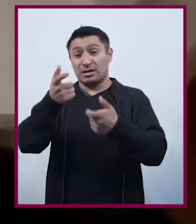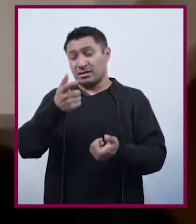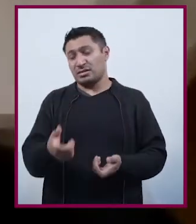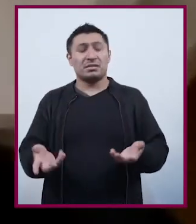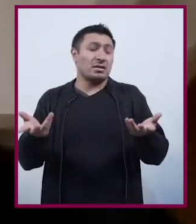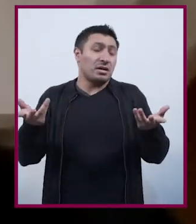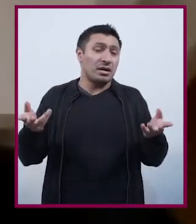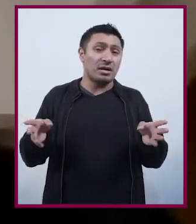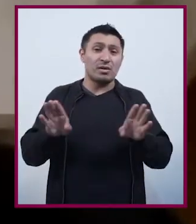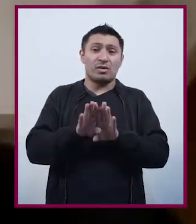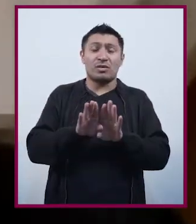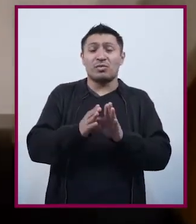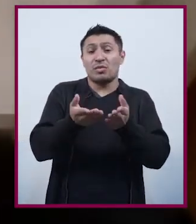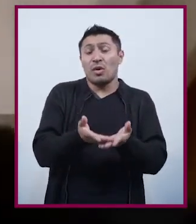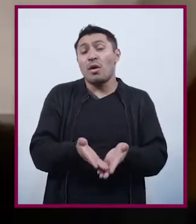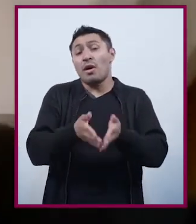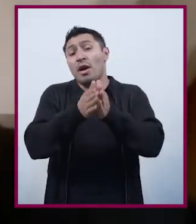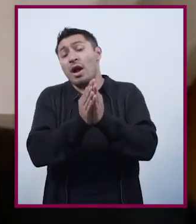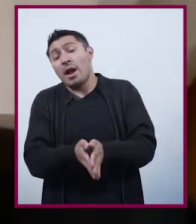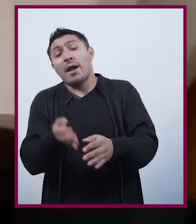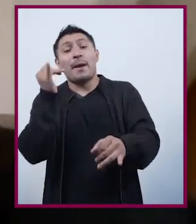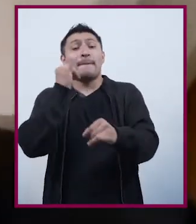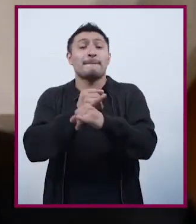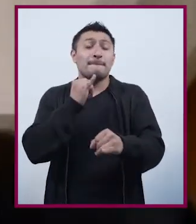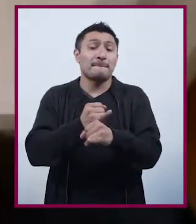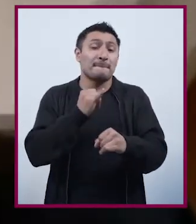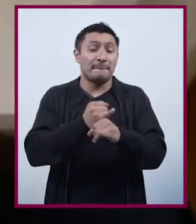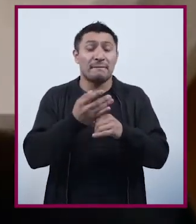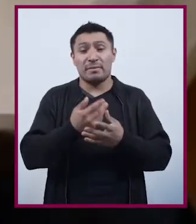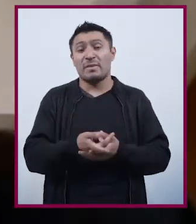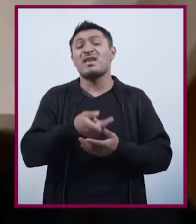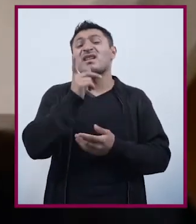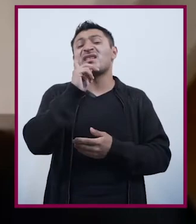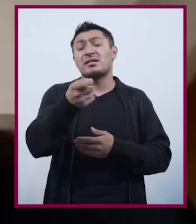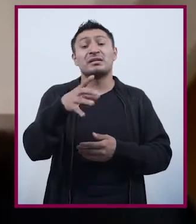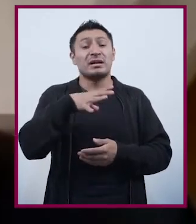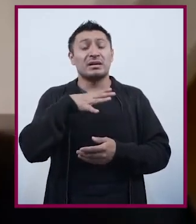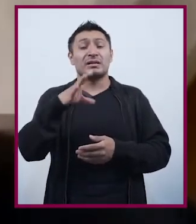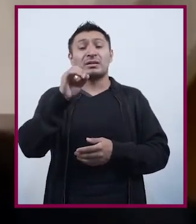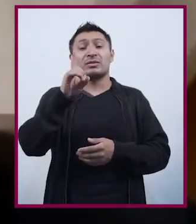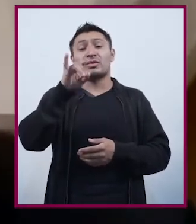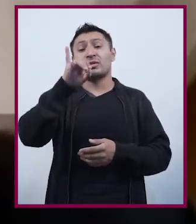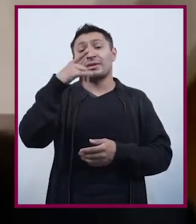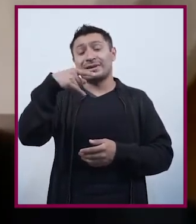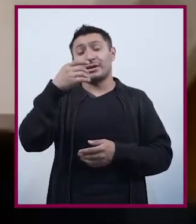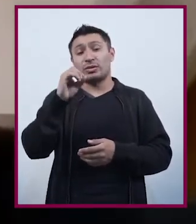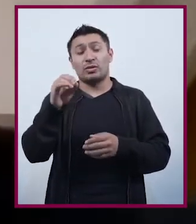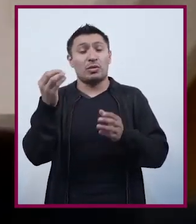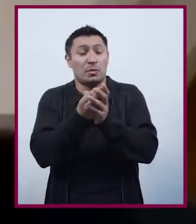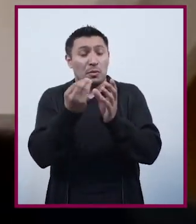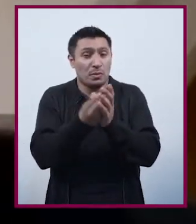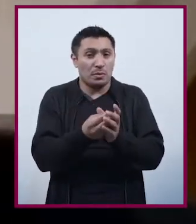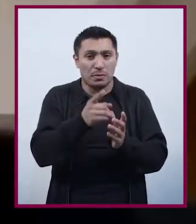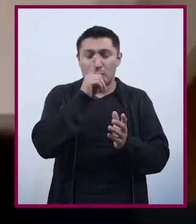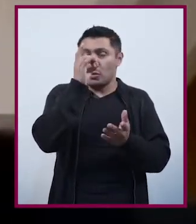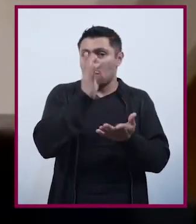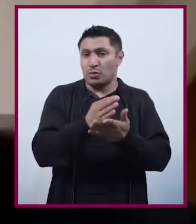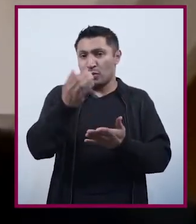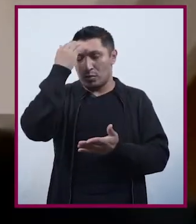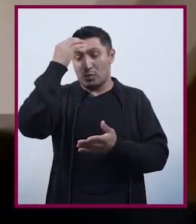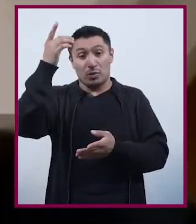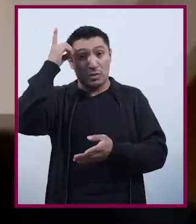dinero generalmente es un archivo digital, el cual tiene un código que solamente conoce